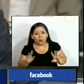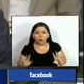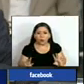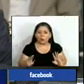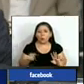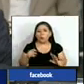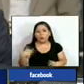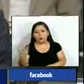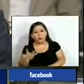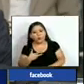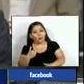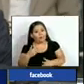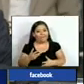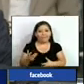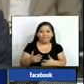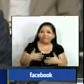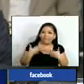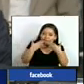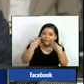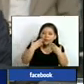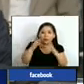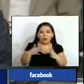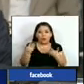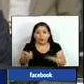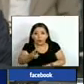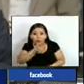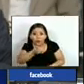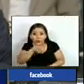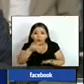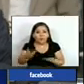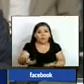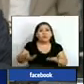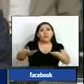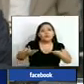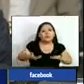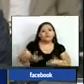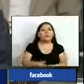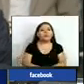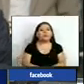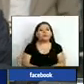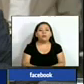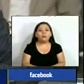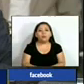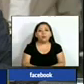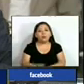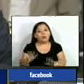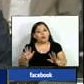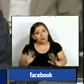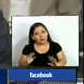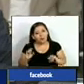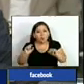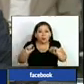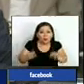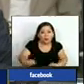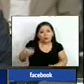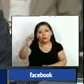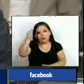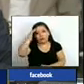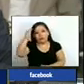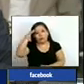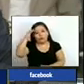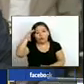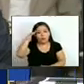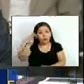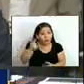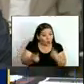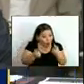nos mostramos optimistas, de acuerdo a la información preliminar y de pruebas en animales, de que al menos sabremos el grado de